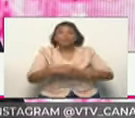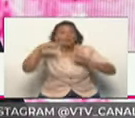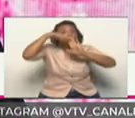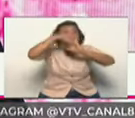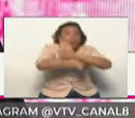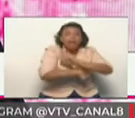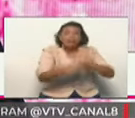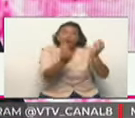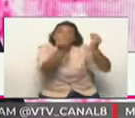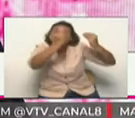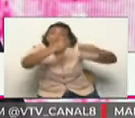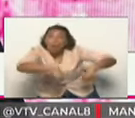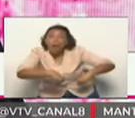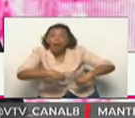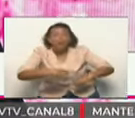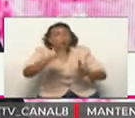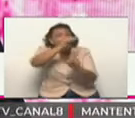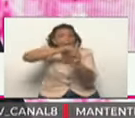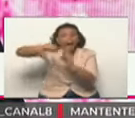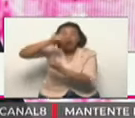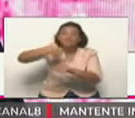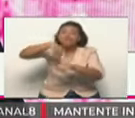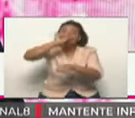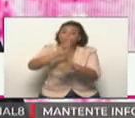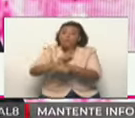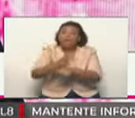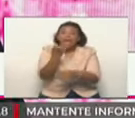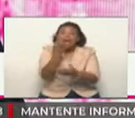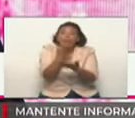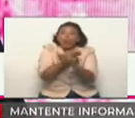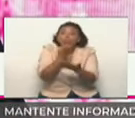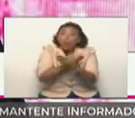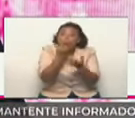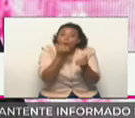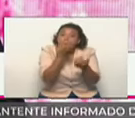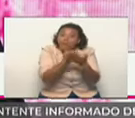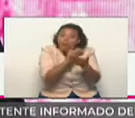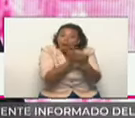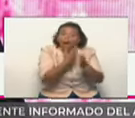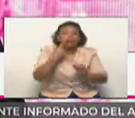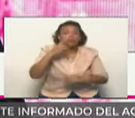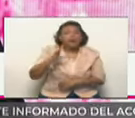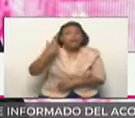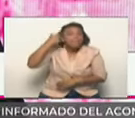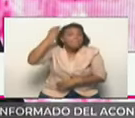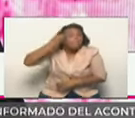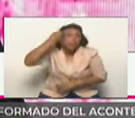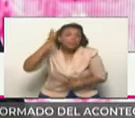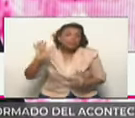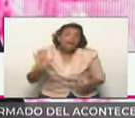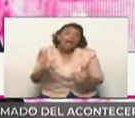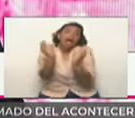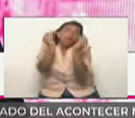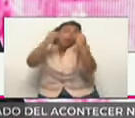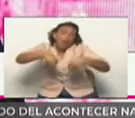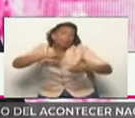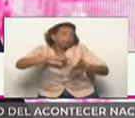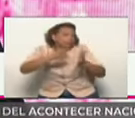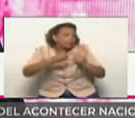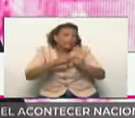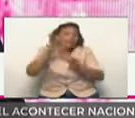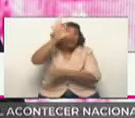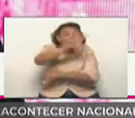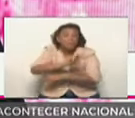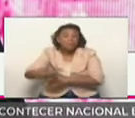profundizando en todas las áreas, fundamentalmente económicas. Porque pudiéramos decir que hoy hay un consenso en todos los